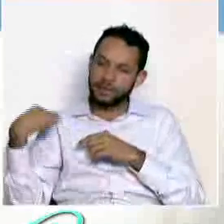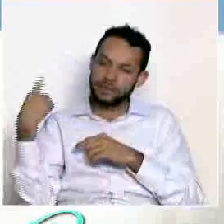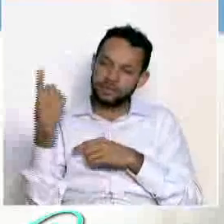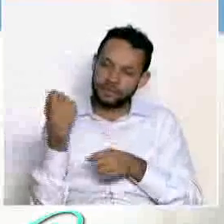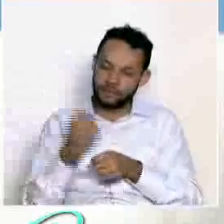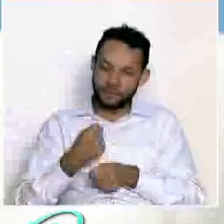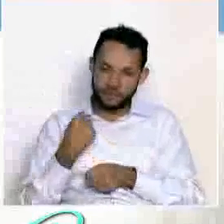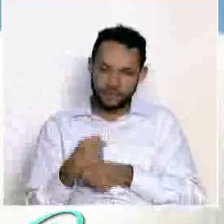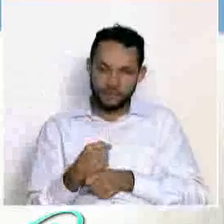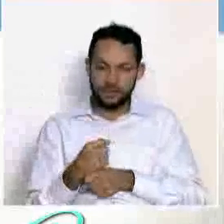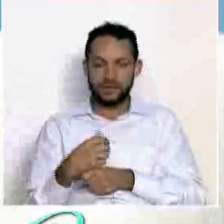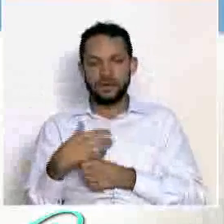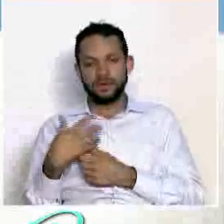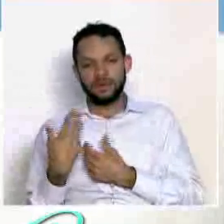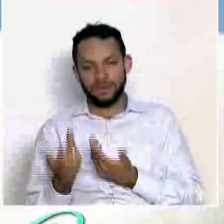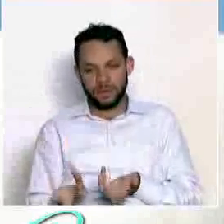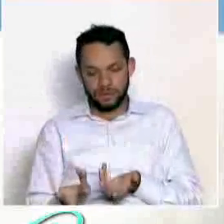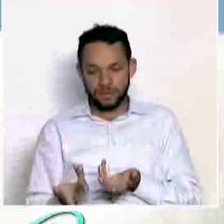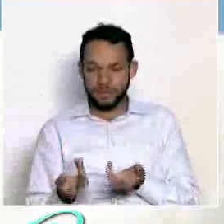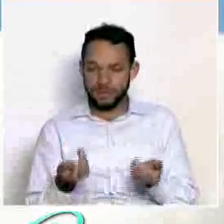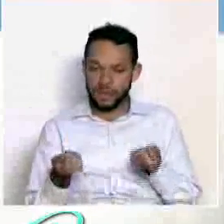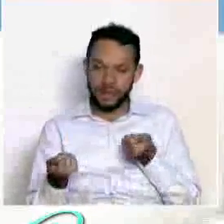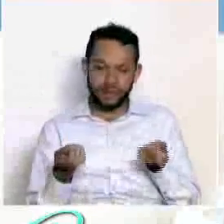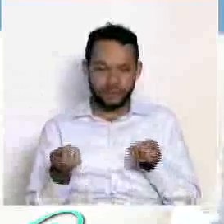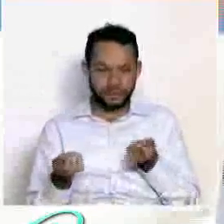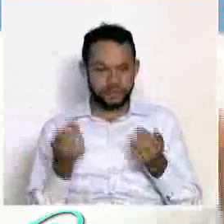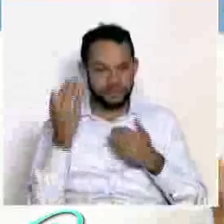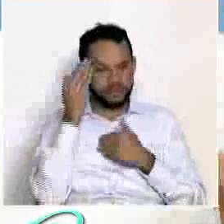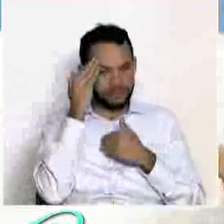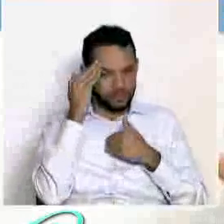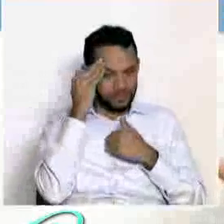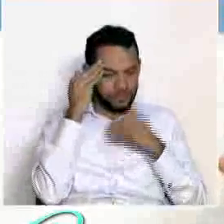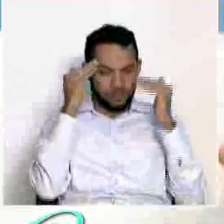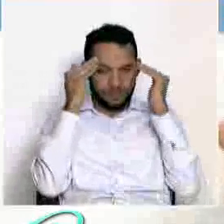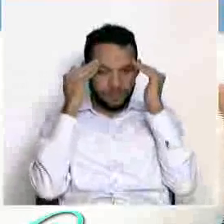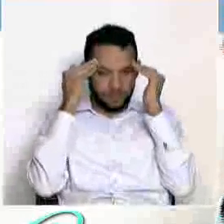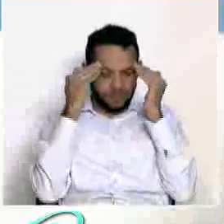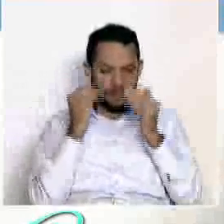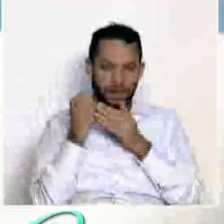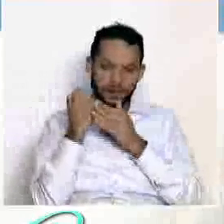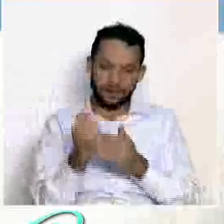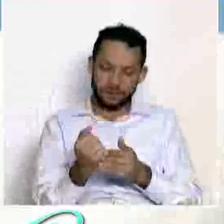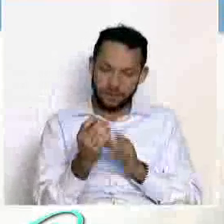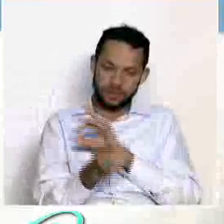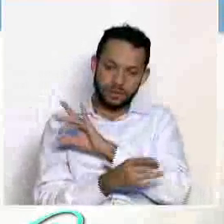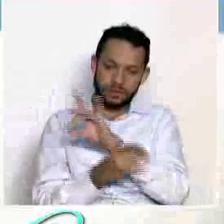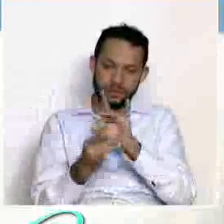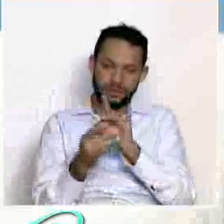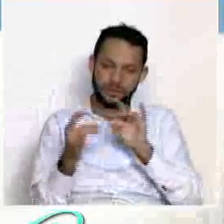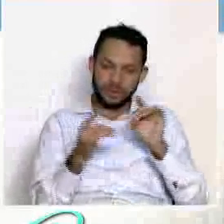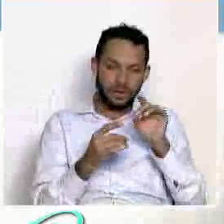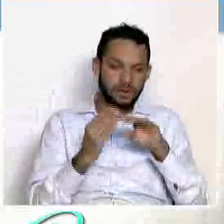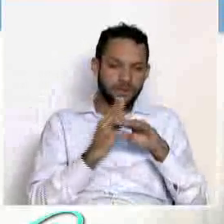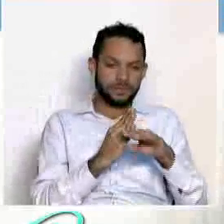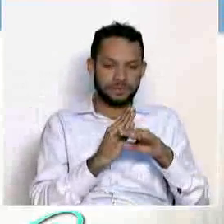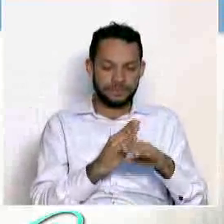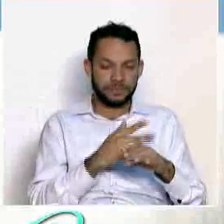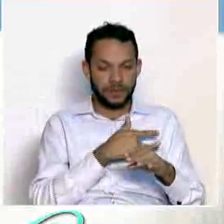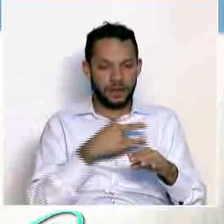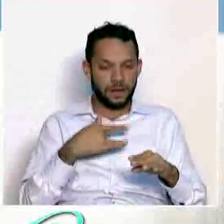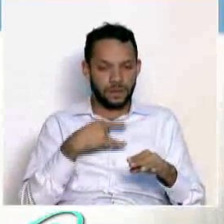trabajo clínico, a través de un proceso de hipnosis, enfrentarse a esas patologías que en la práctica médica no mejoran?